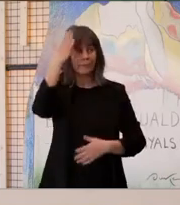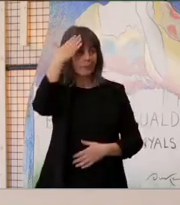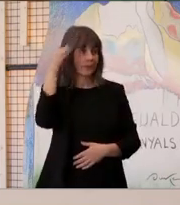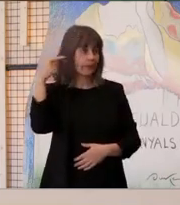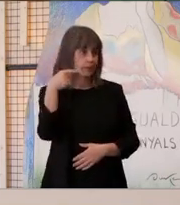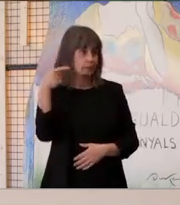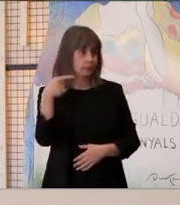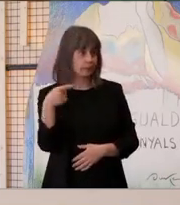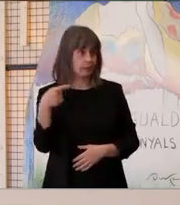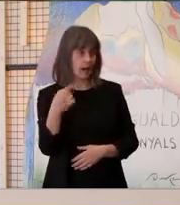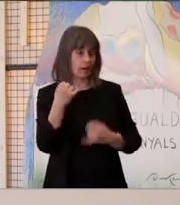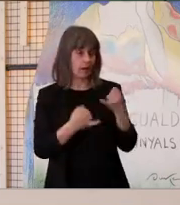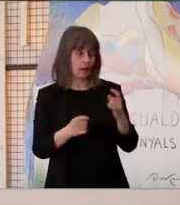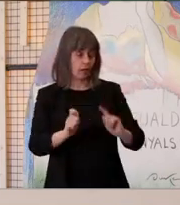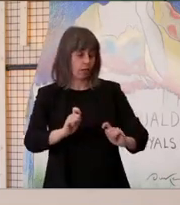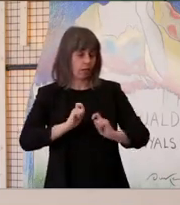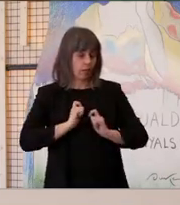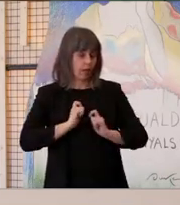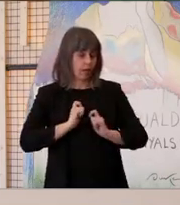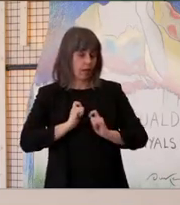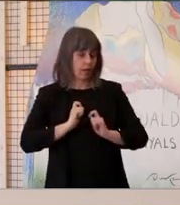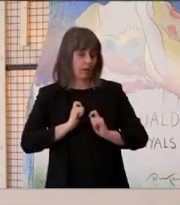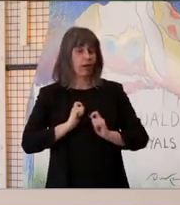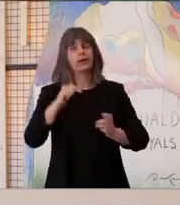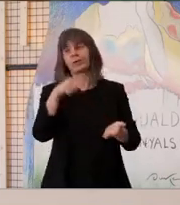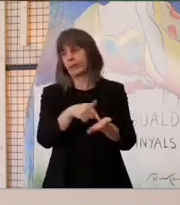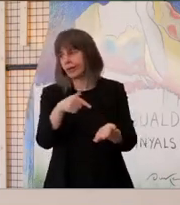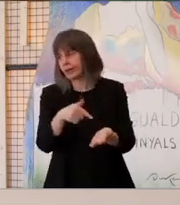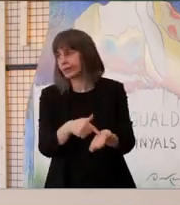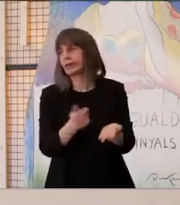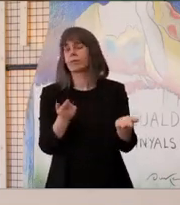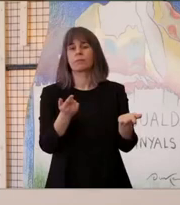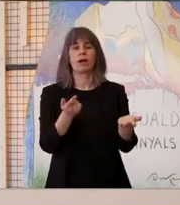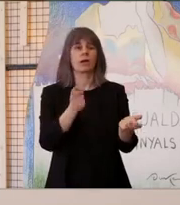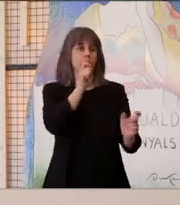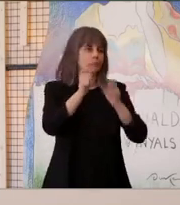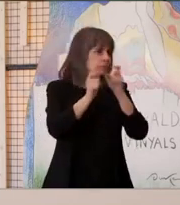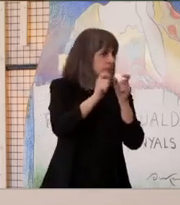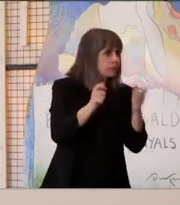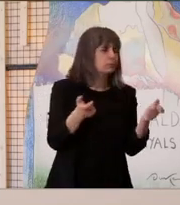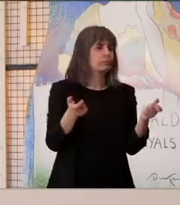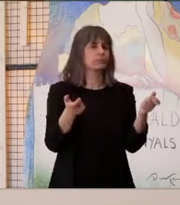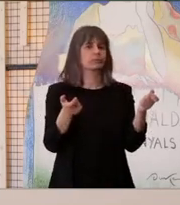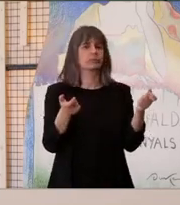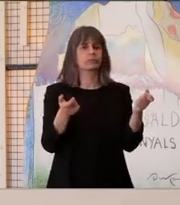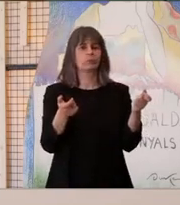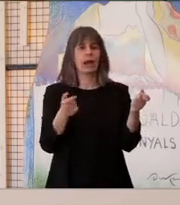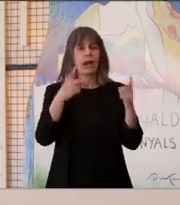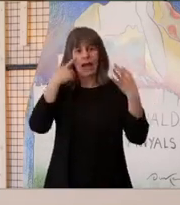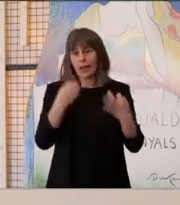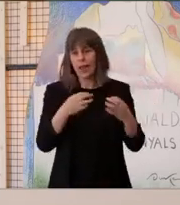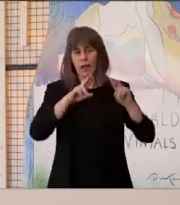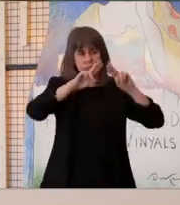no nos lleva a ser muy reivindicativas a quejarnos mucho analizar la